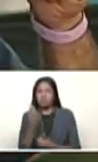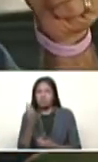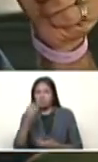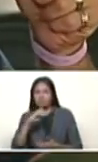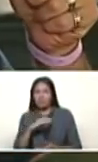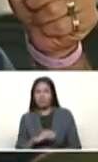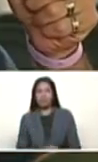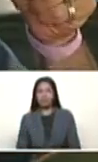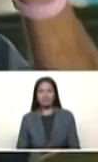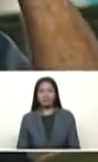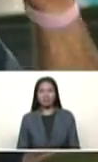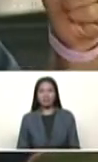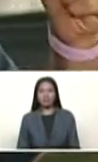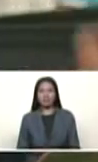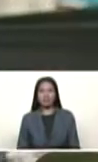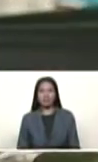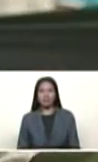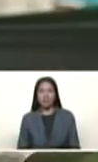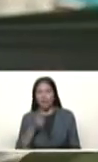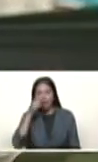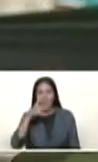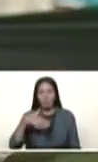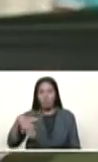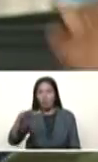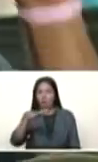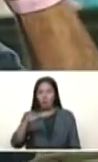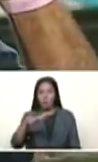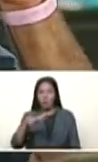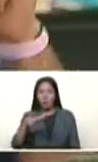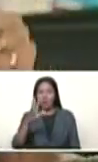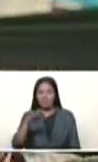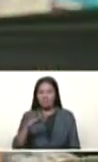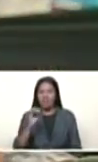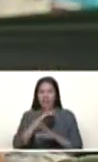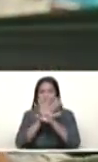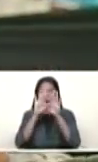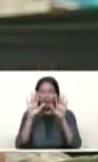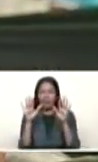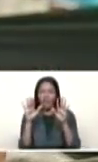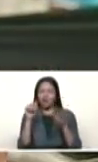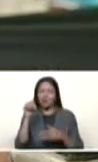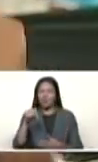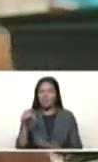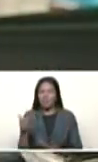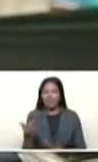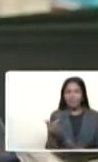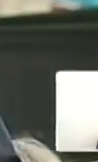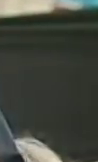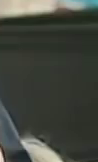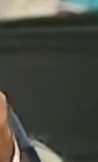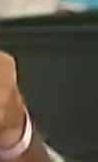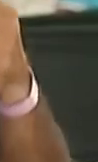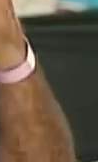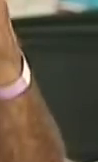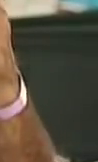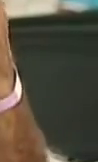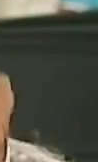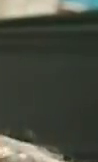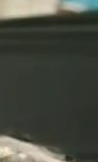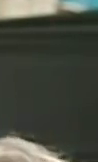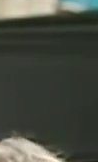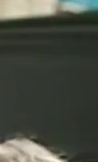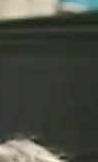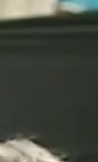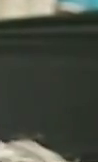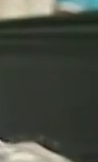falta. El pueblo. No has lanzado. El pueblo está tan claro, presidente, que nosotros como un sector